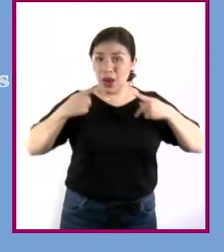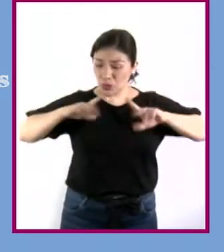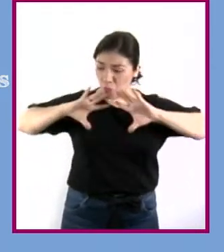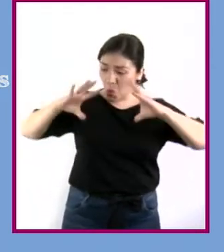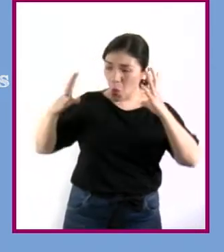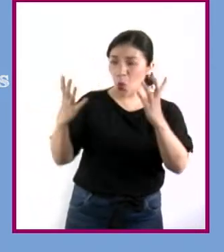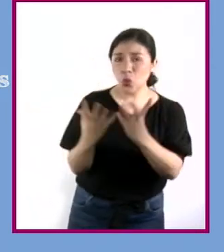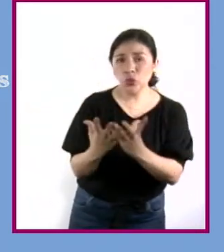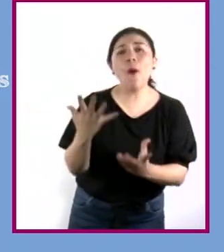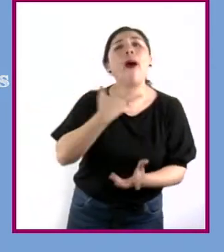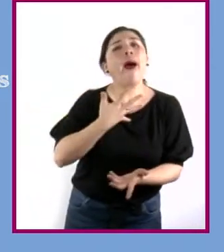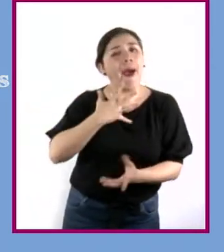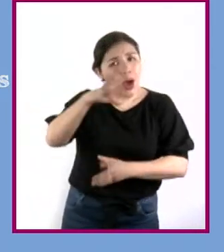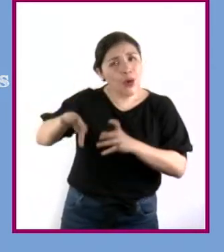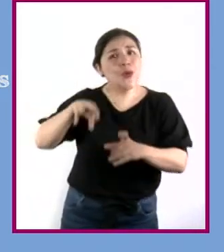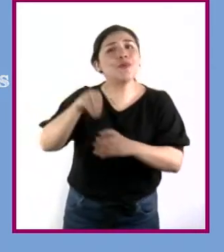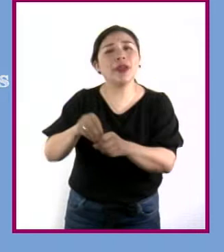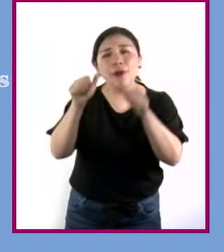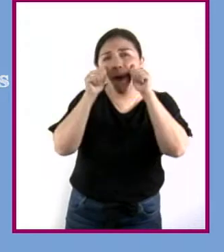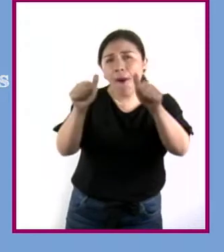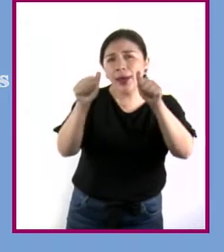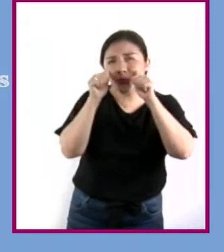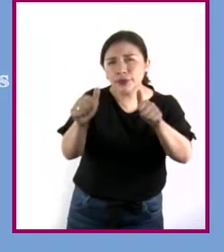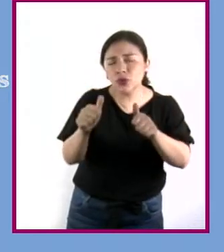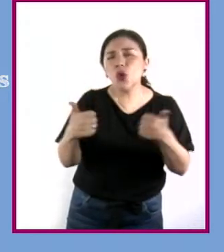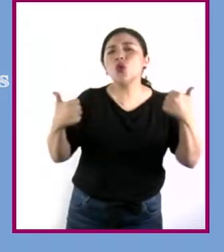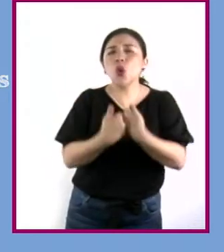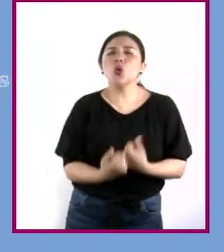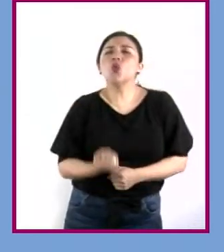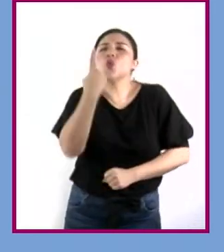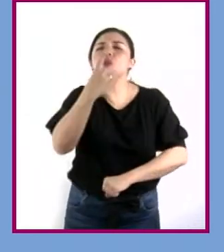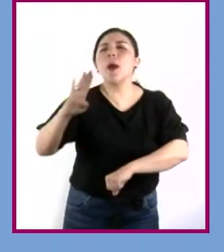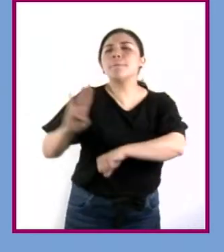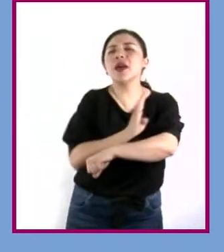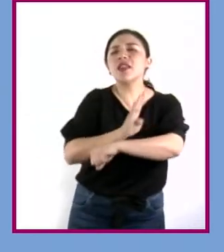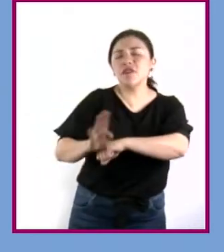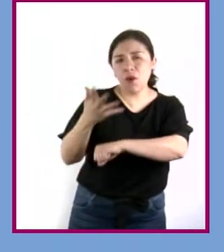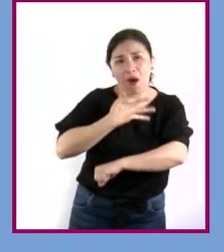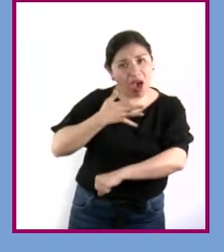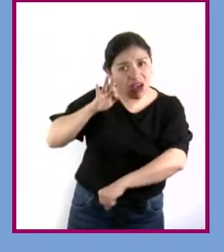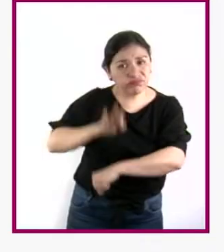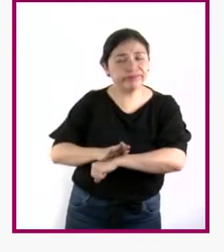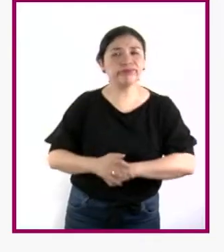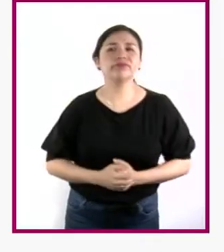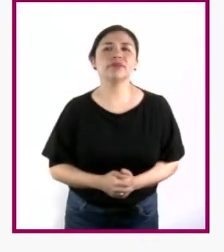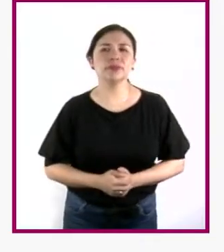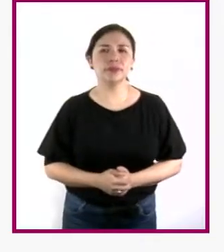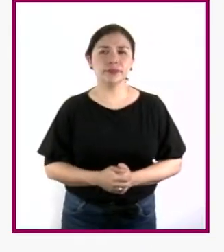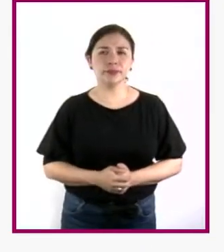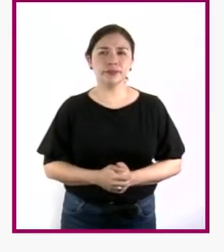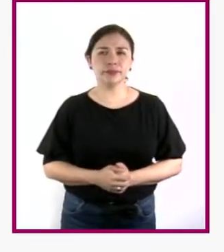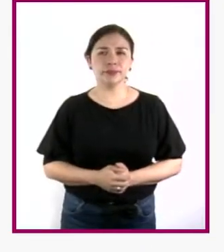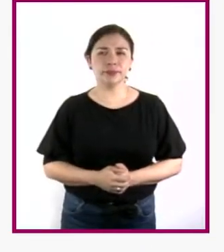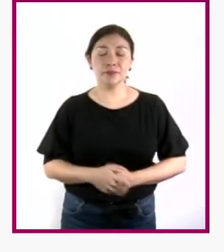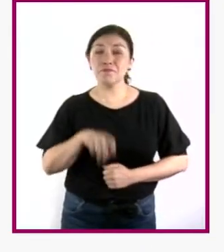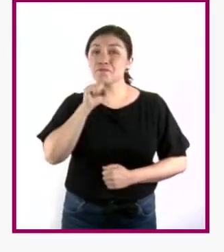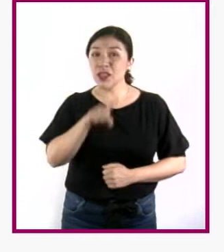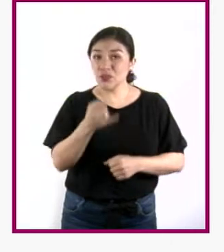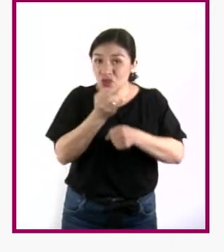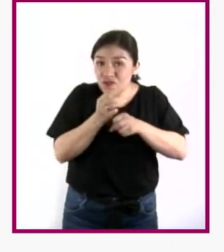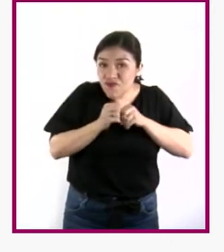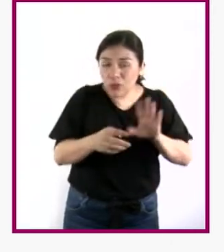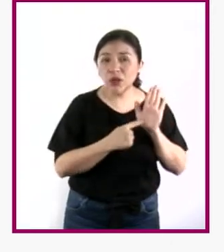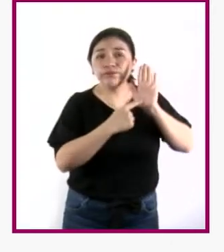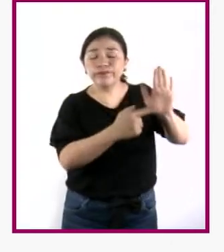mundial tiene cobertura efectiva de al menos un beneficio de protección social. Ese mismo informe muestra